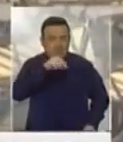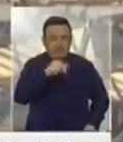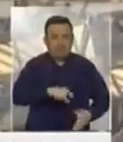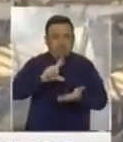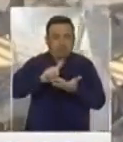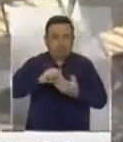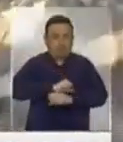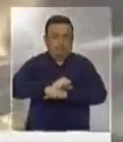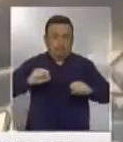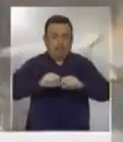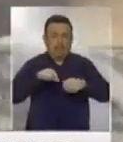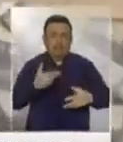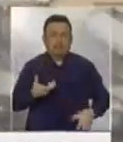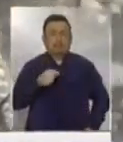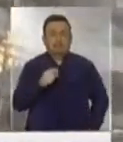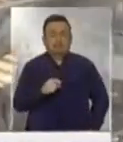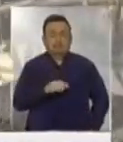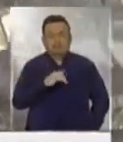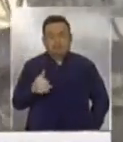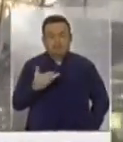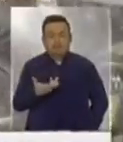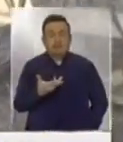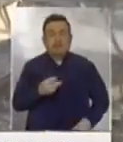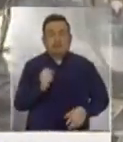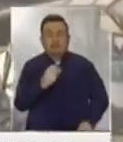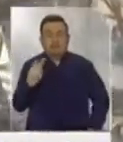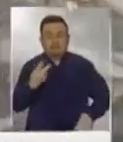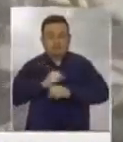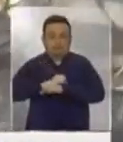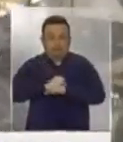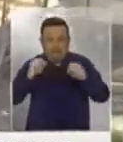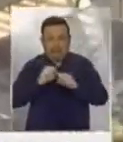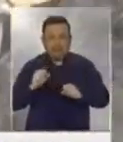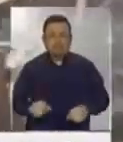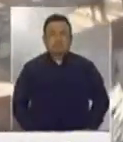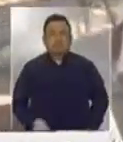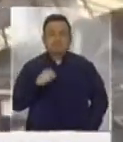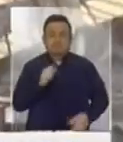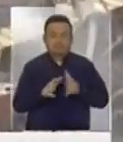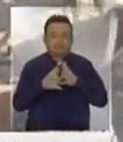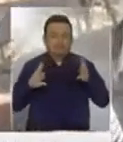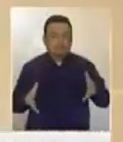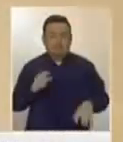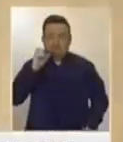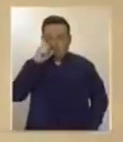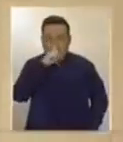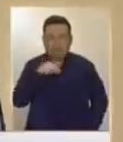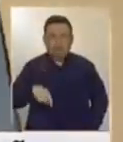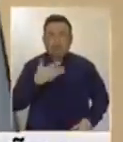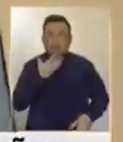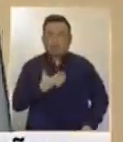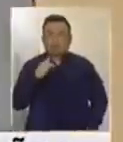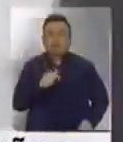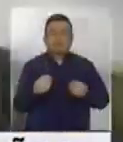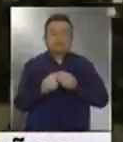esta detonación principal y que después se provocó una segunda, la verdad son extremadamente difíciles. ¿Por qué?